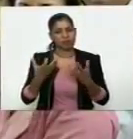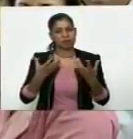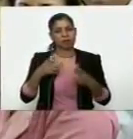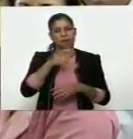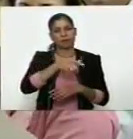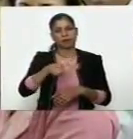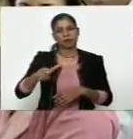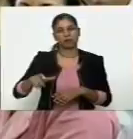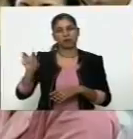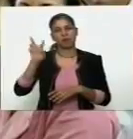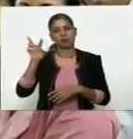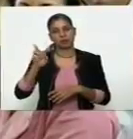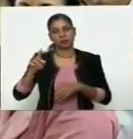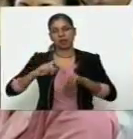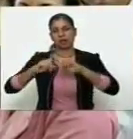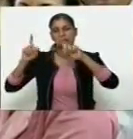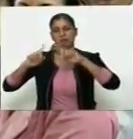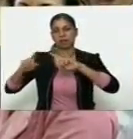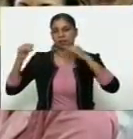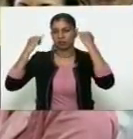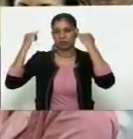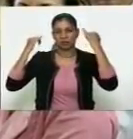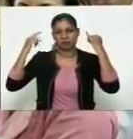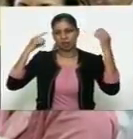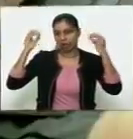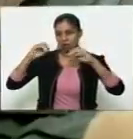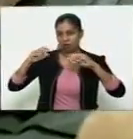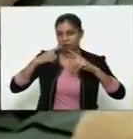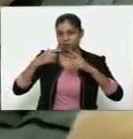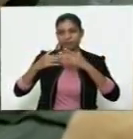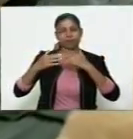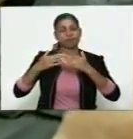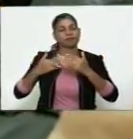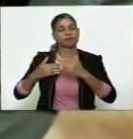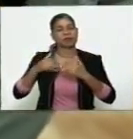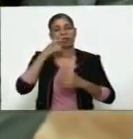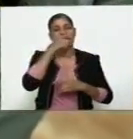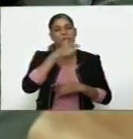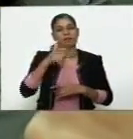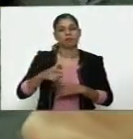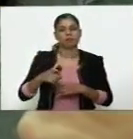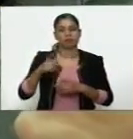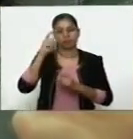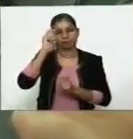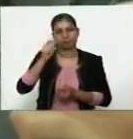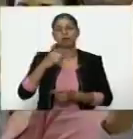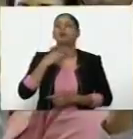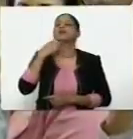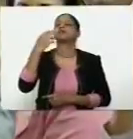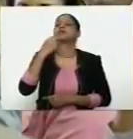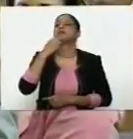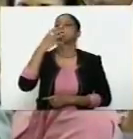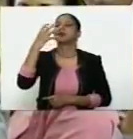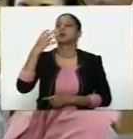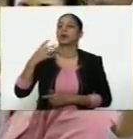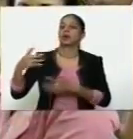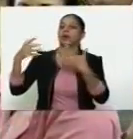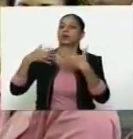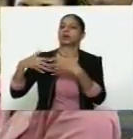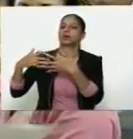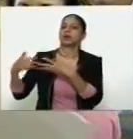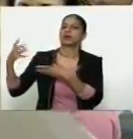diferencias políticas que se puedan tener, coinciden en la necesidad de que este pueblo tiene que seguir levantando la voz de dignidad, de firmeza, frente al